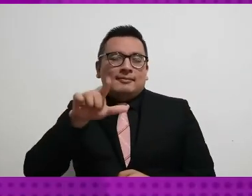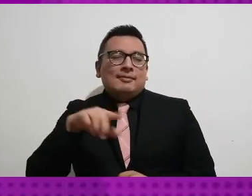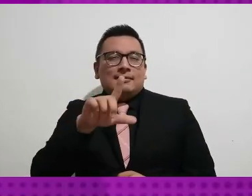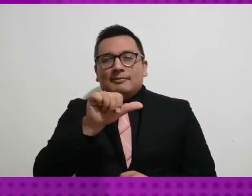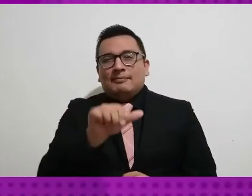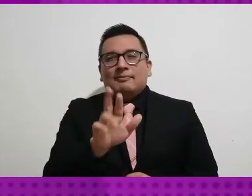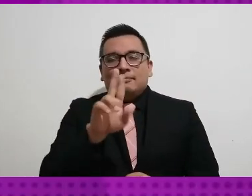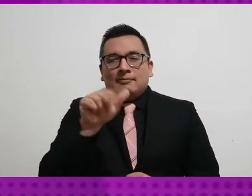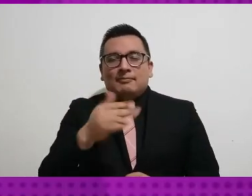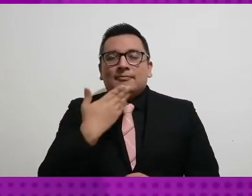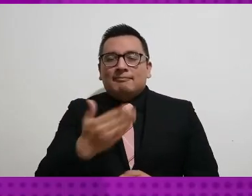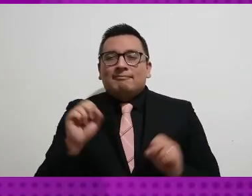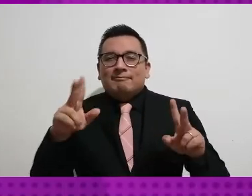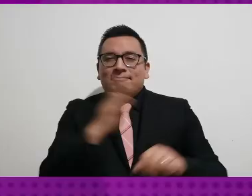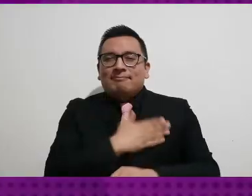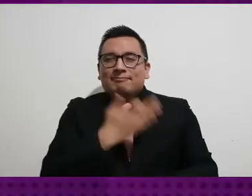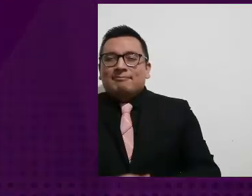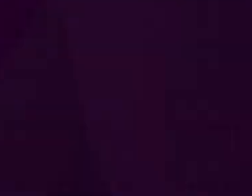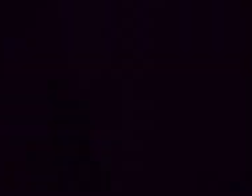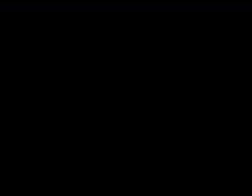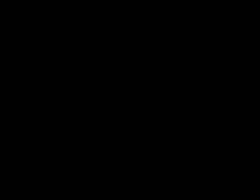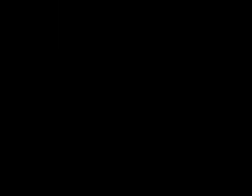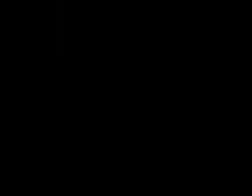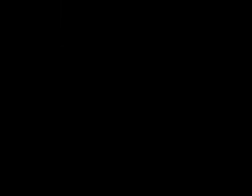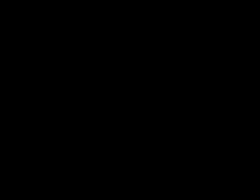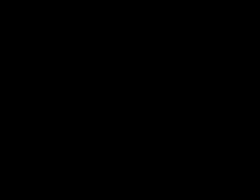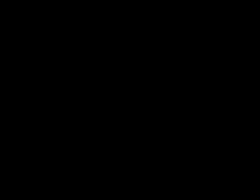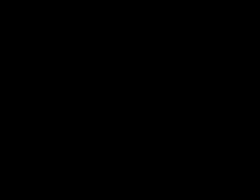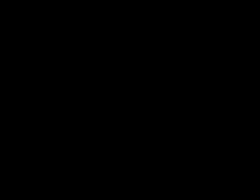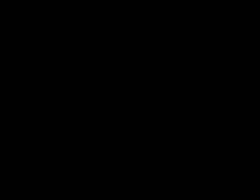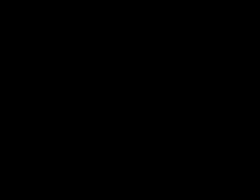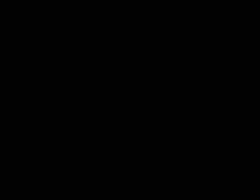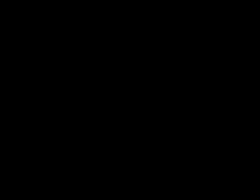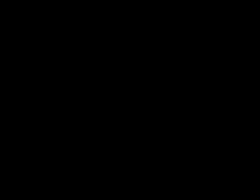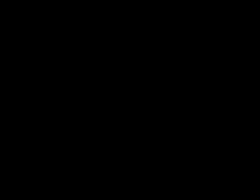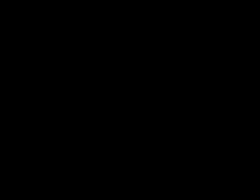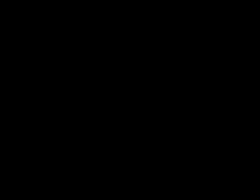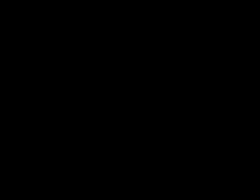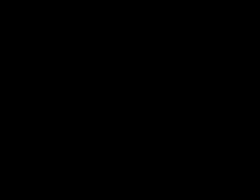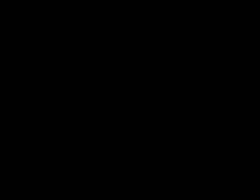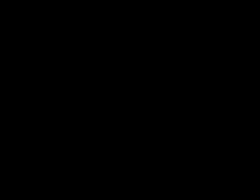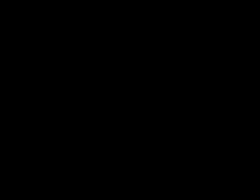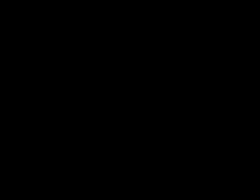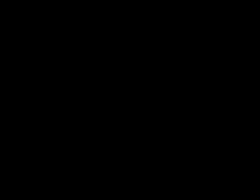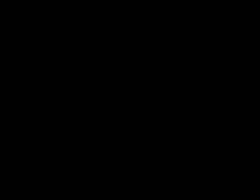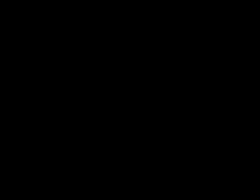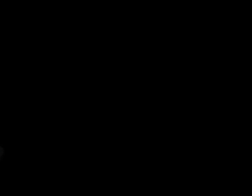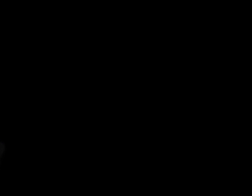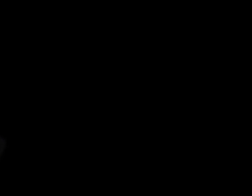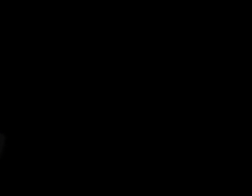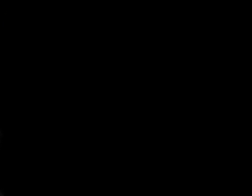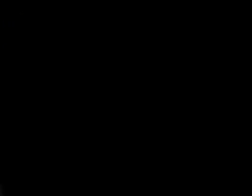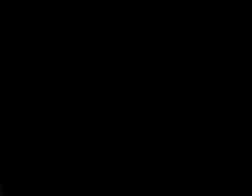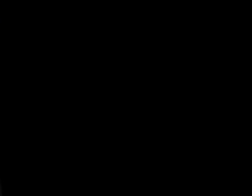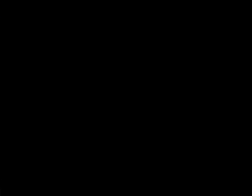en su programa de La Urna. Pásenla muy bien, muy buenas tardes. Y bueno, fue todo. Muchísimas gracias por haber estado aquí con nosotros en su programa La Urna,